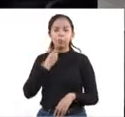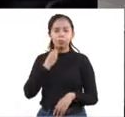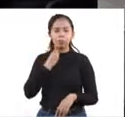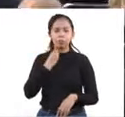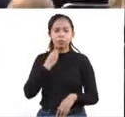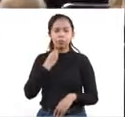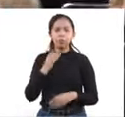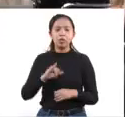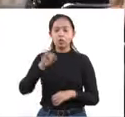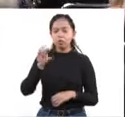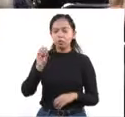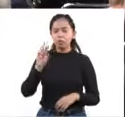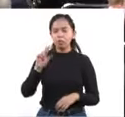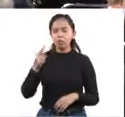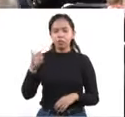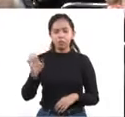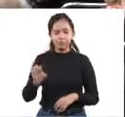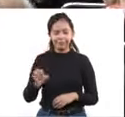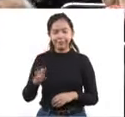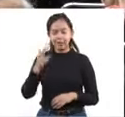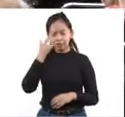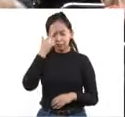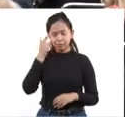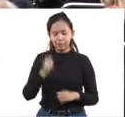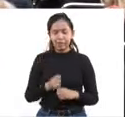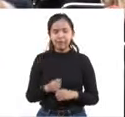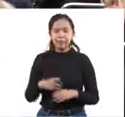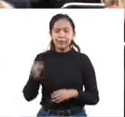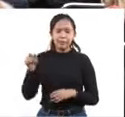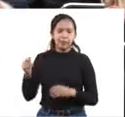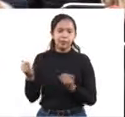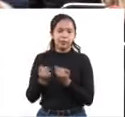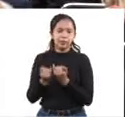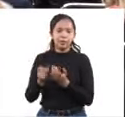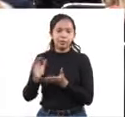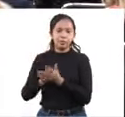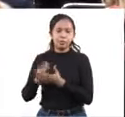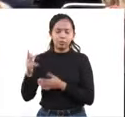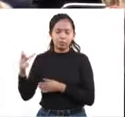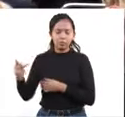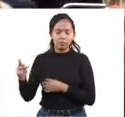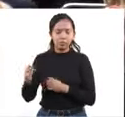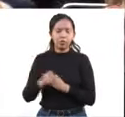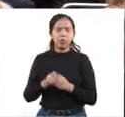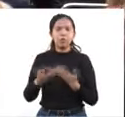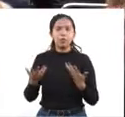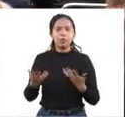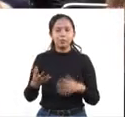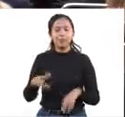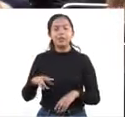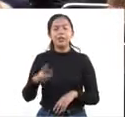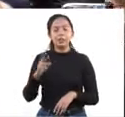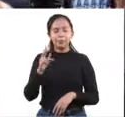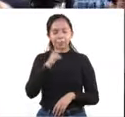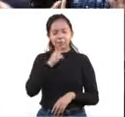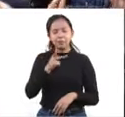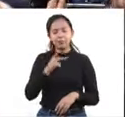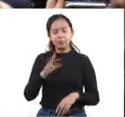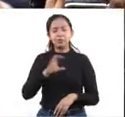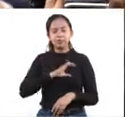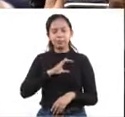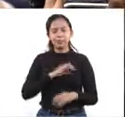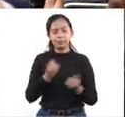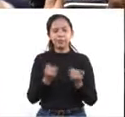su esposa con estas increíbles palabras que nos ha dado Maribel González. Me siento feliz